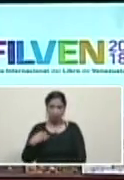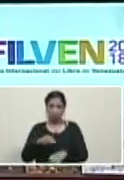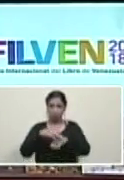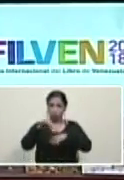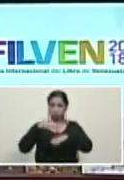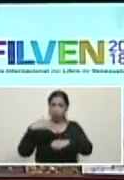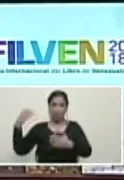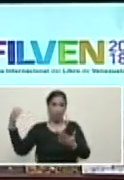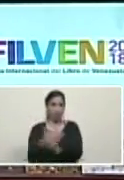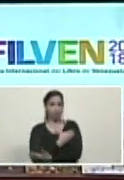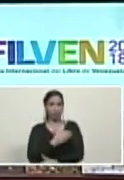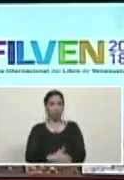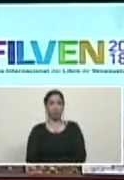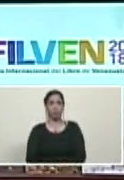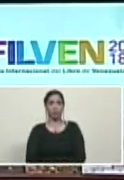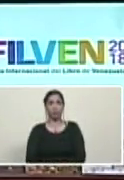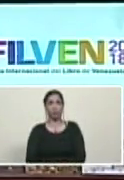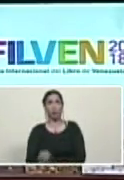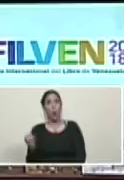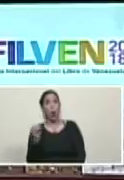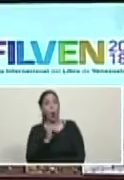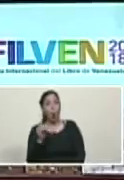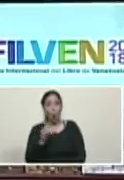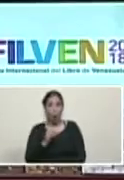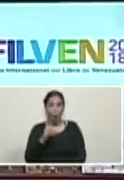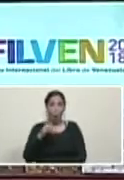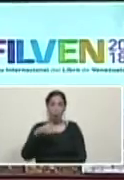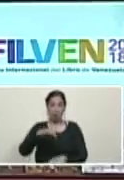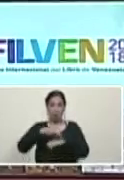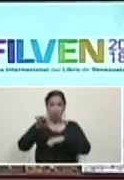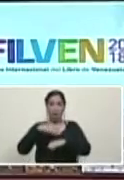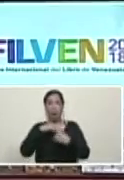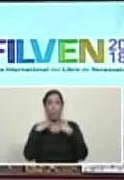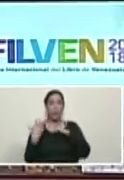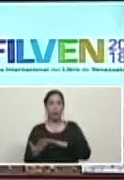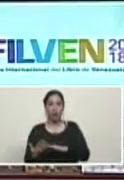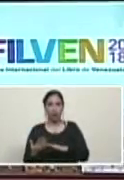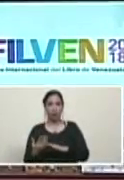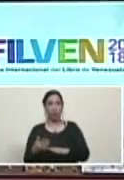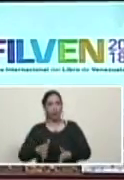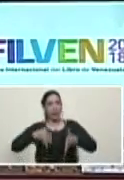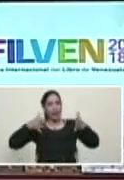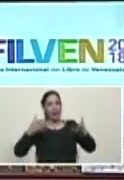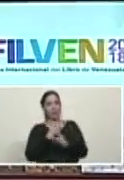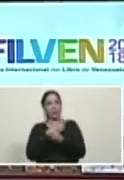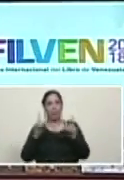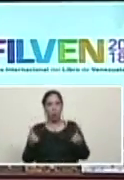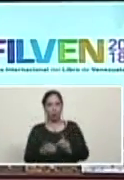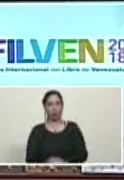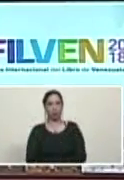vía o por otra, o me hubiera dejado matar, quizás fuera un gran demócrata.